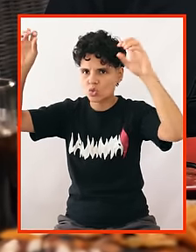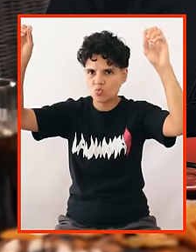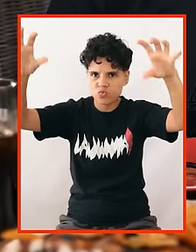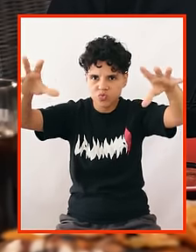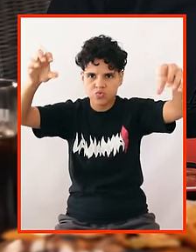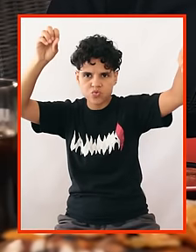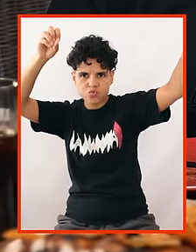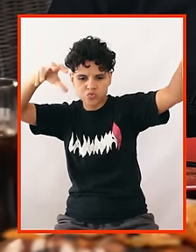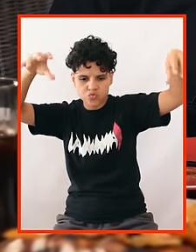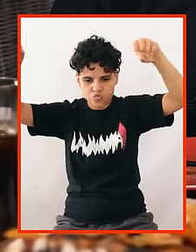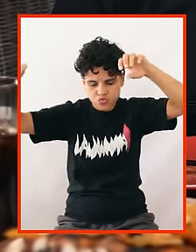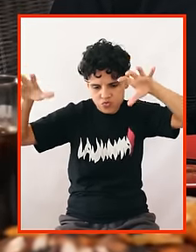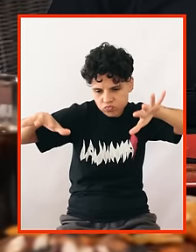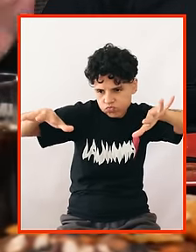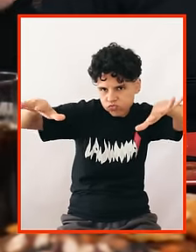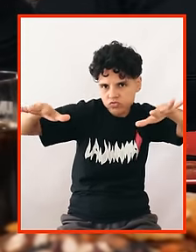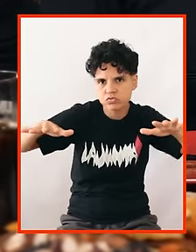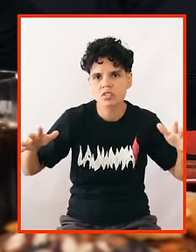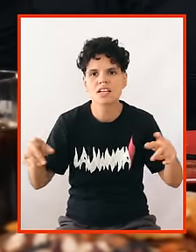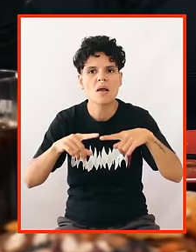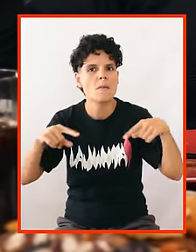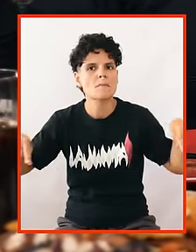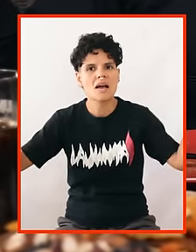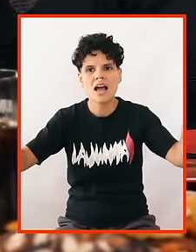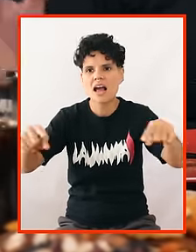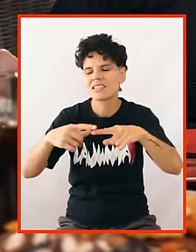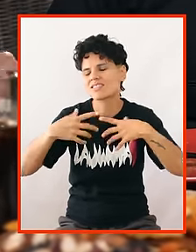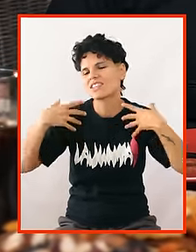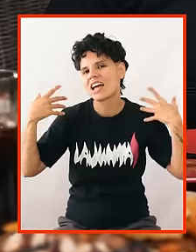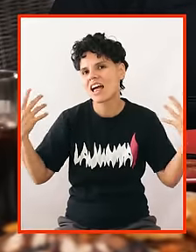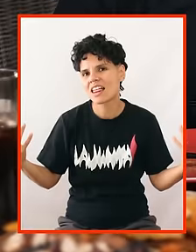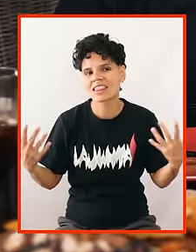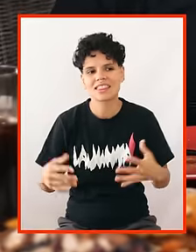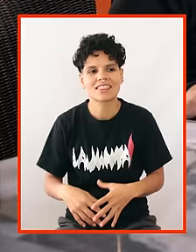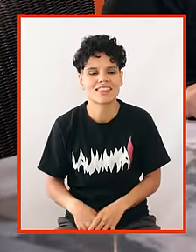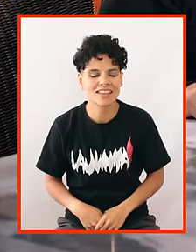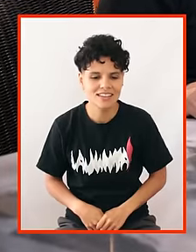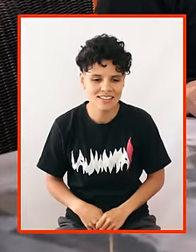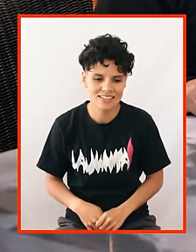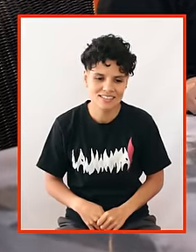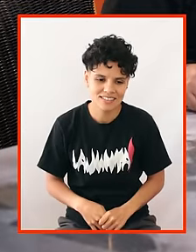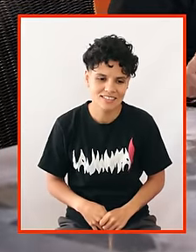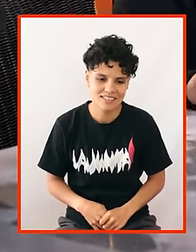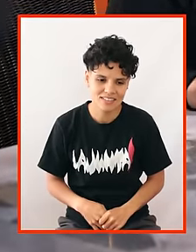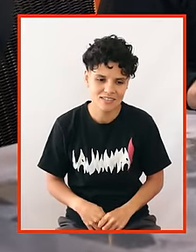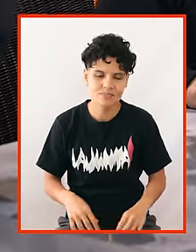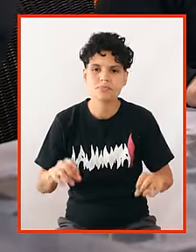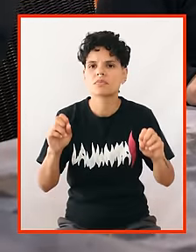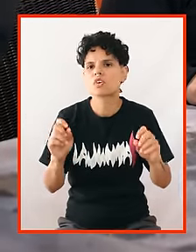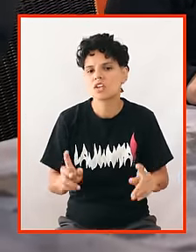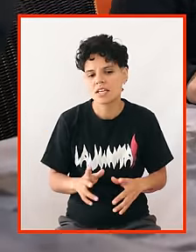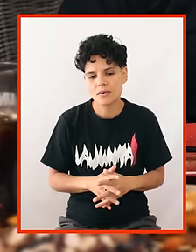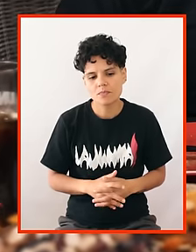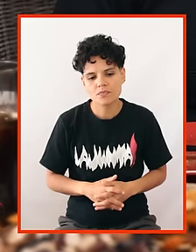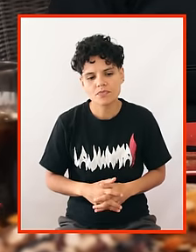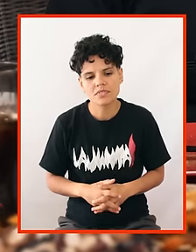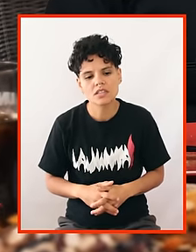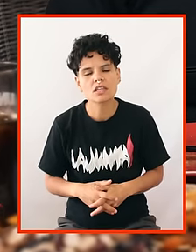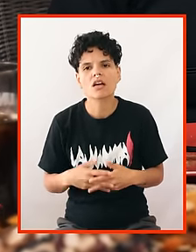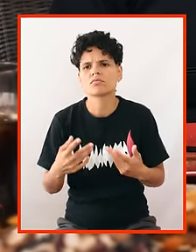toda la cuestión. Sí, en un sí. Patio, sí. El... Pero, ¿cómo el patio, este? Pero grande el patio. Sí. Y sí, toda sí. La. ¿Cómo es esto? Oye,